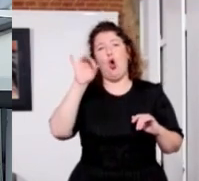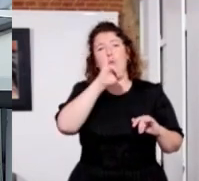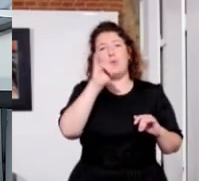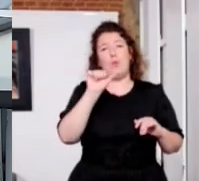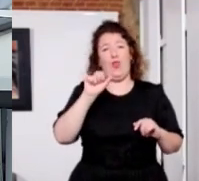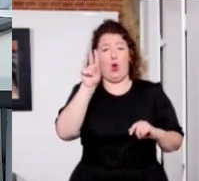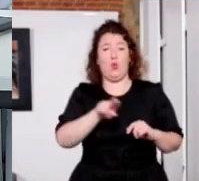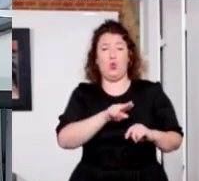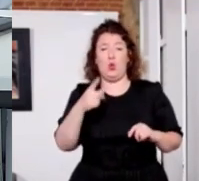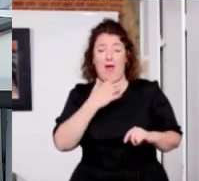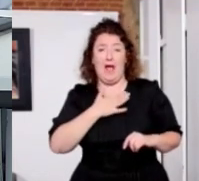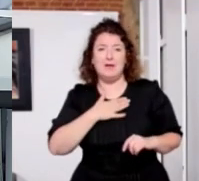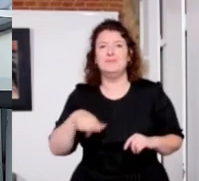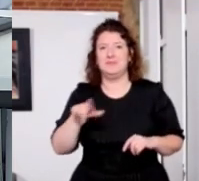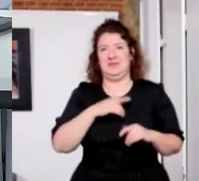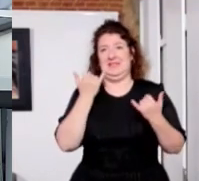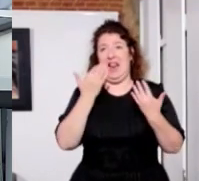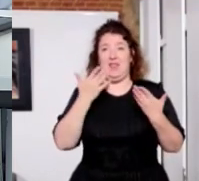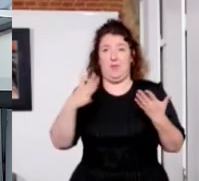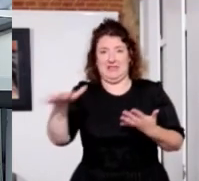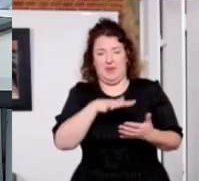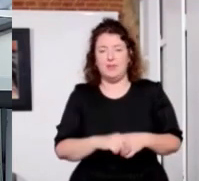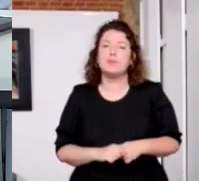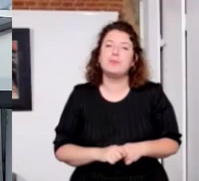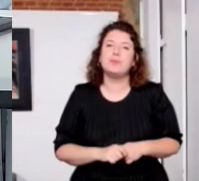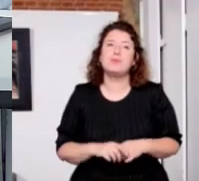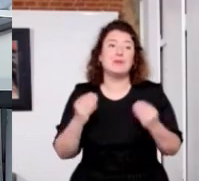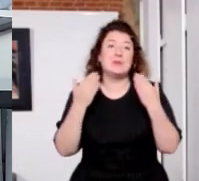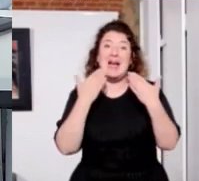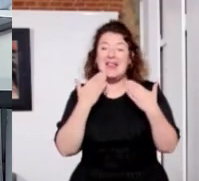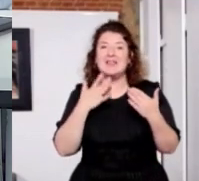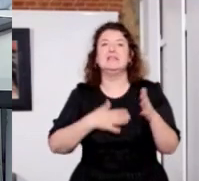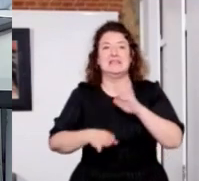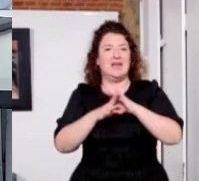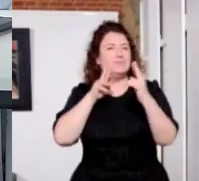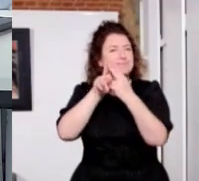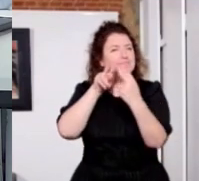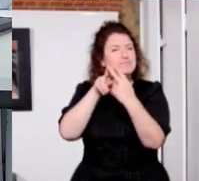cabo este evento. Pues muchísimas gracias y nos seguimos encontrando